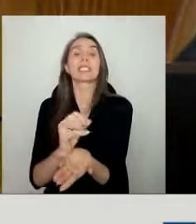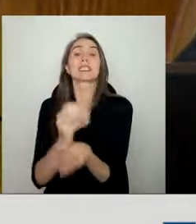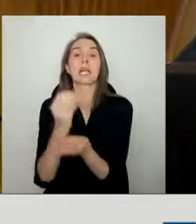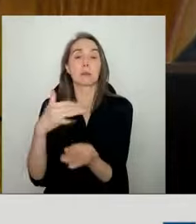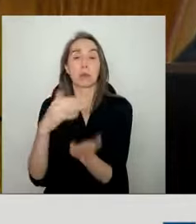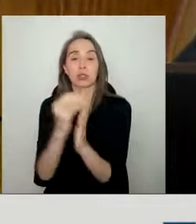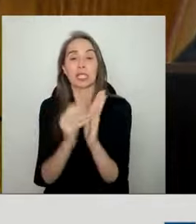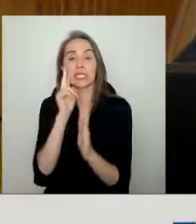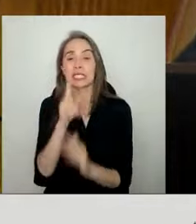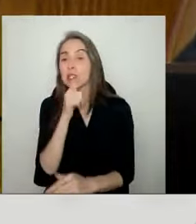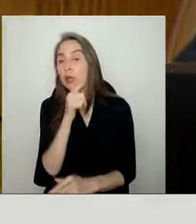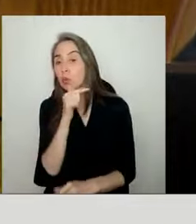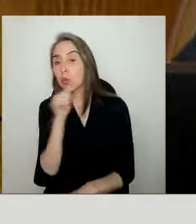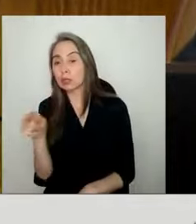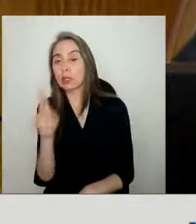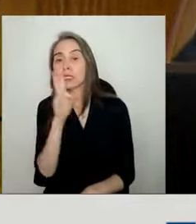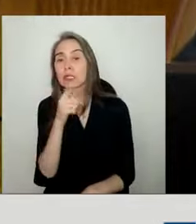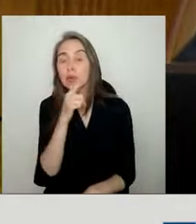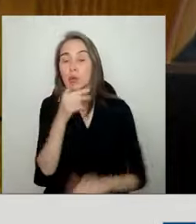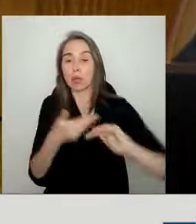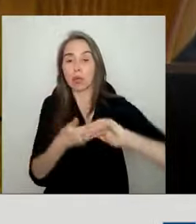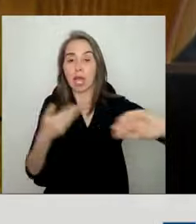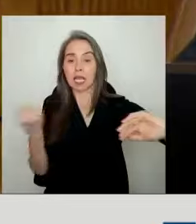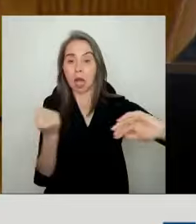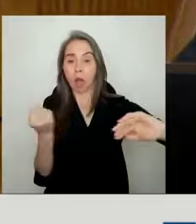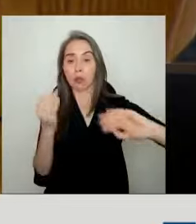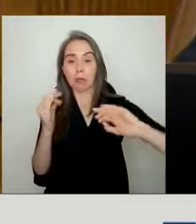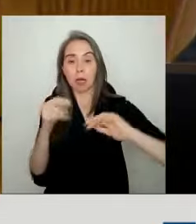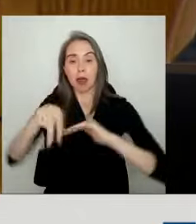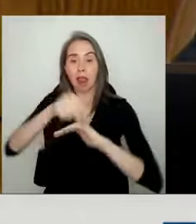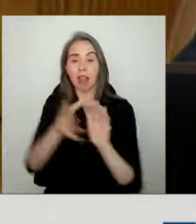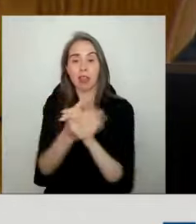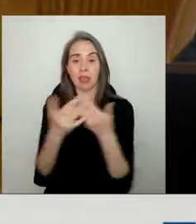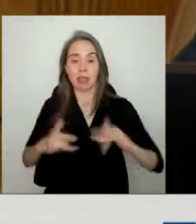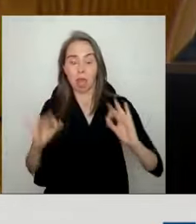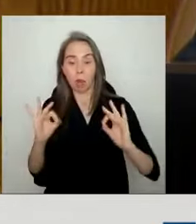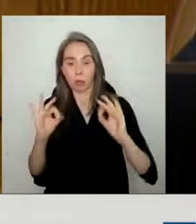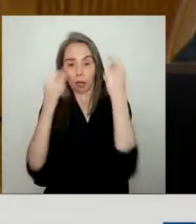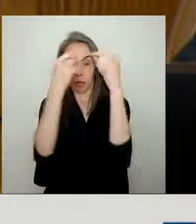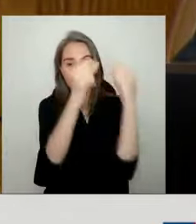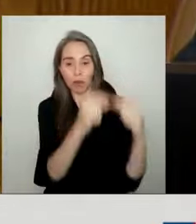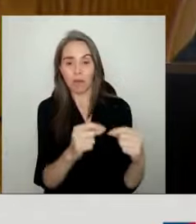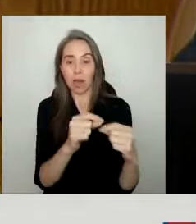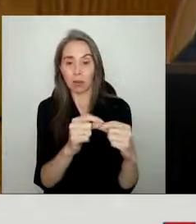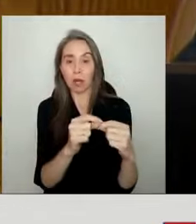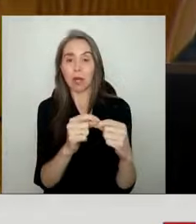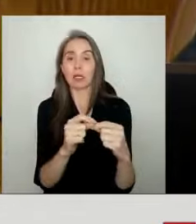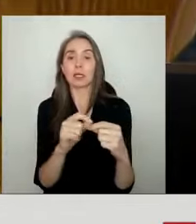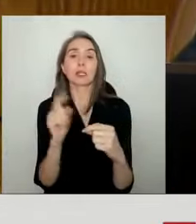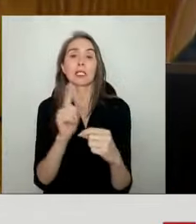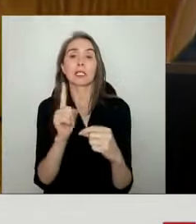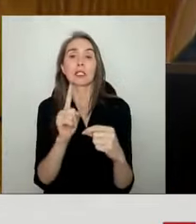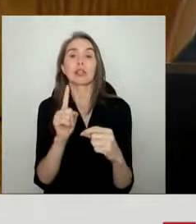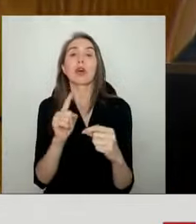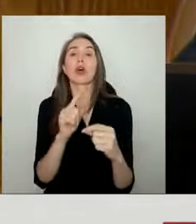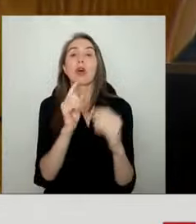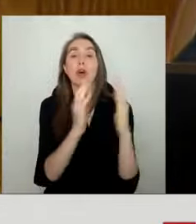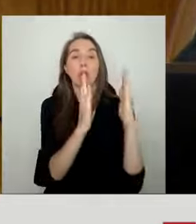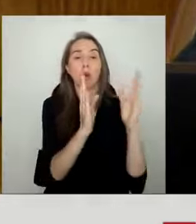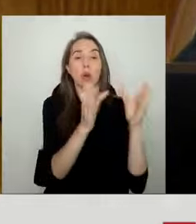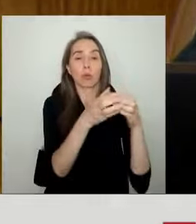quepan duda sobre su autonomía y objetividad a la hora de evaluar y se evite la influencia de ciclos políticos sin